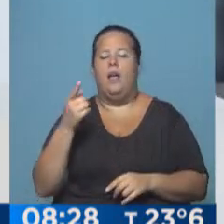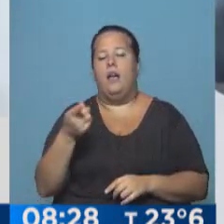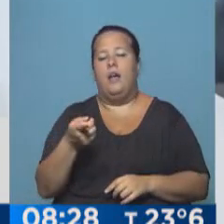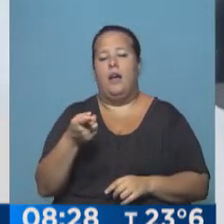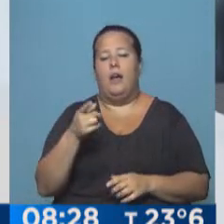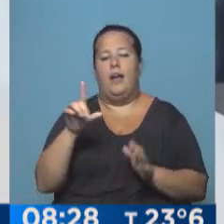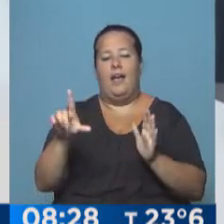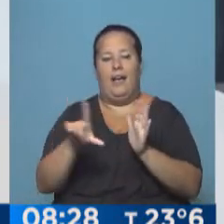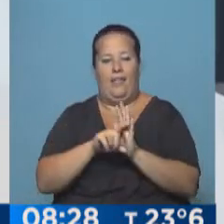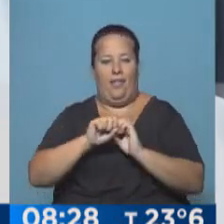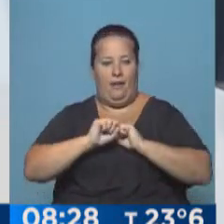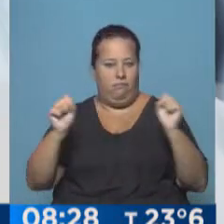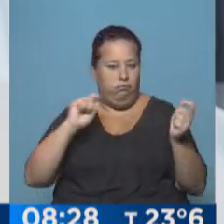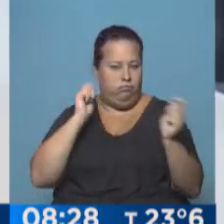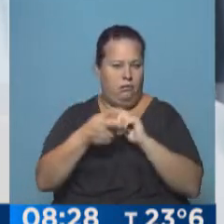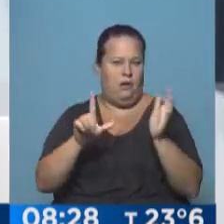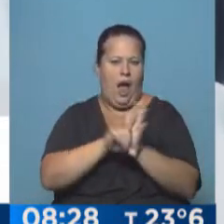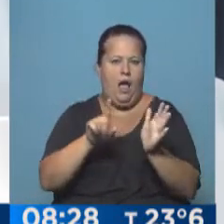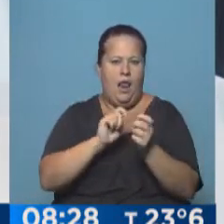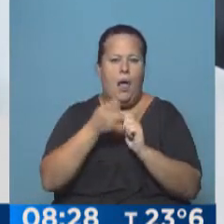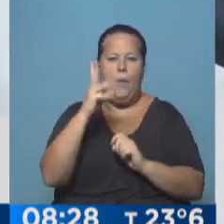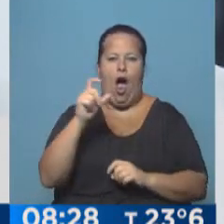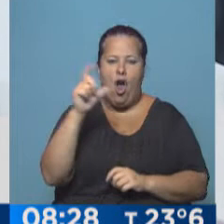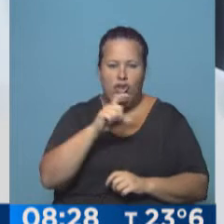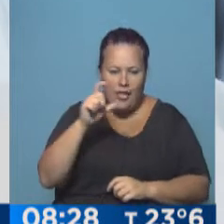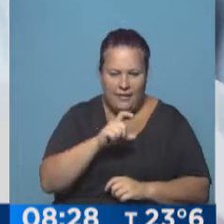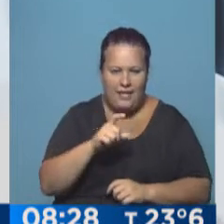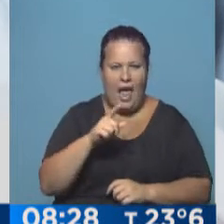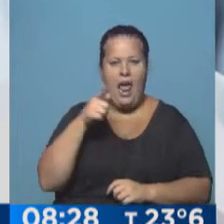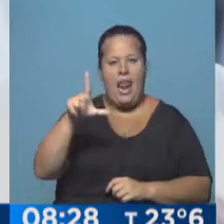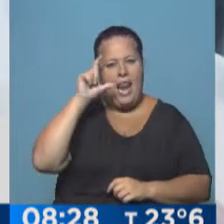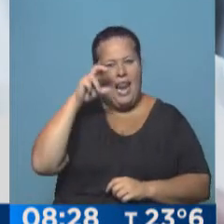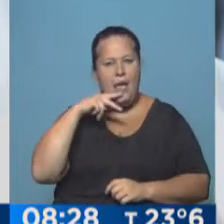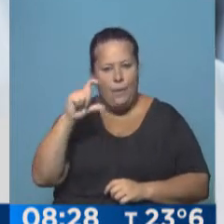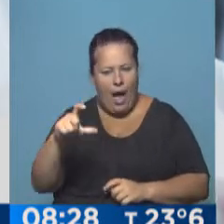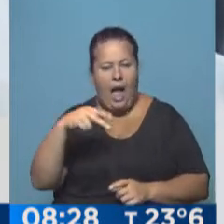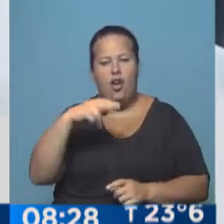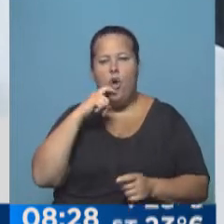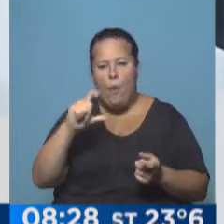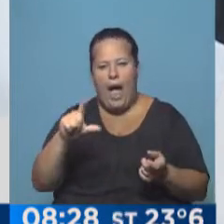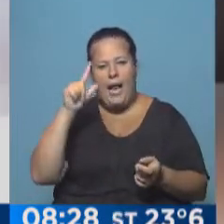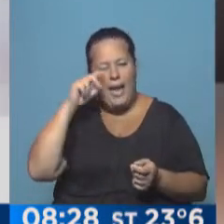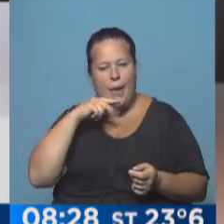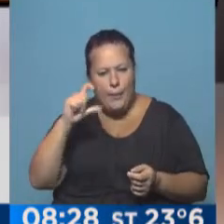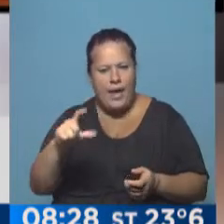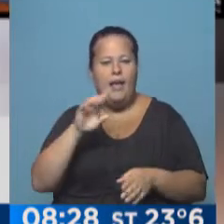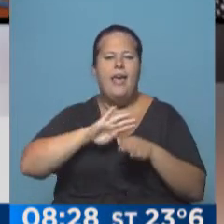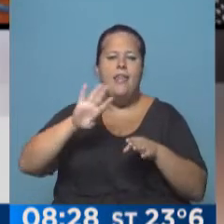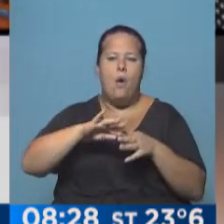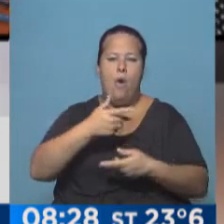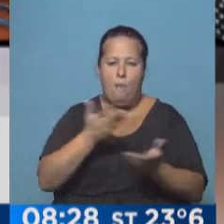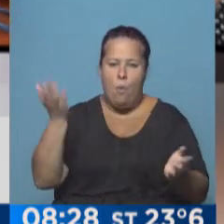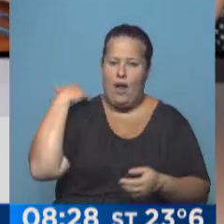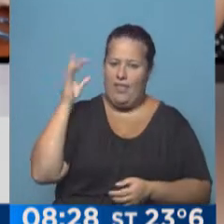El decretazo que convirtió las letras del Banco Central, Novak Levec, en deuda pública